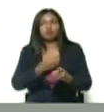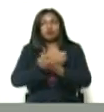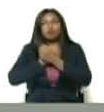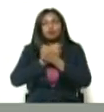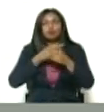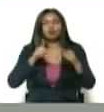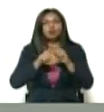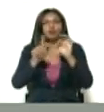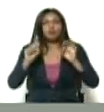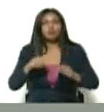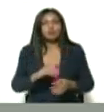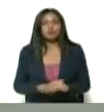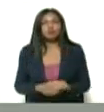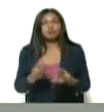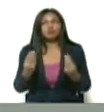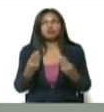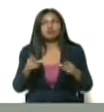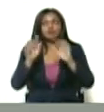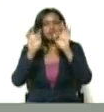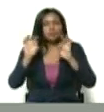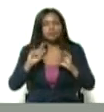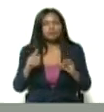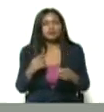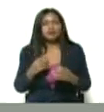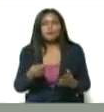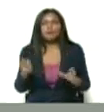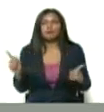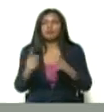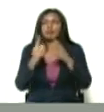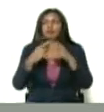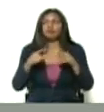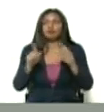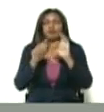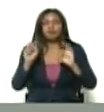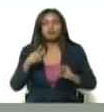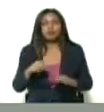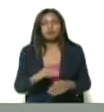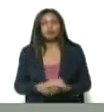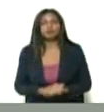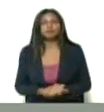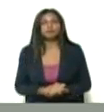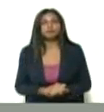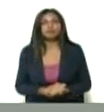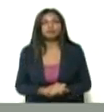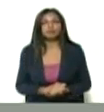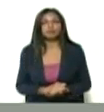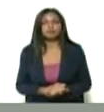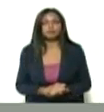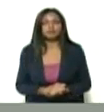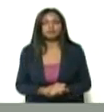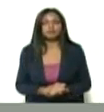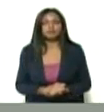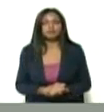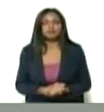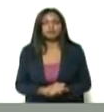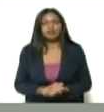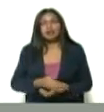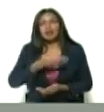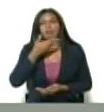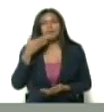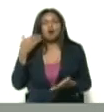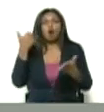humor, con mucha creatividad, a enfrentar la cuarentena, que es la mejor